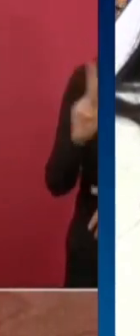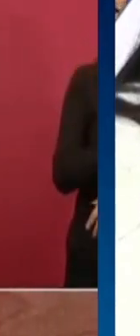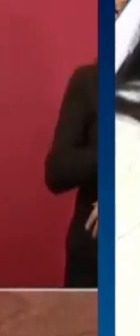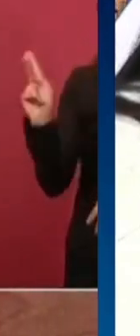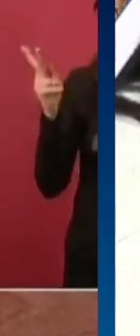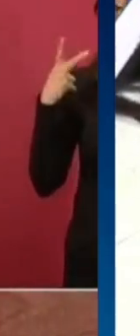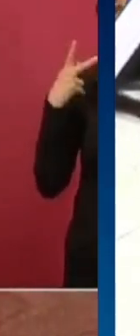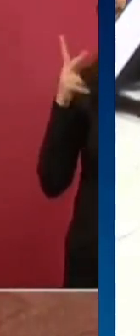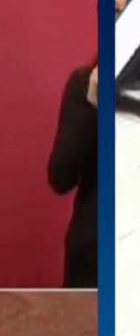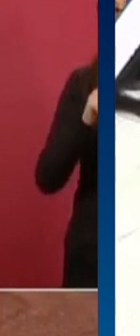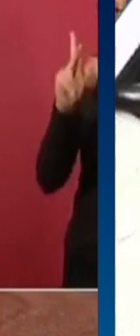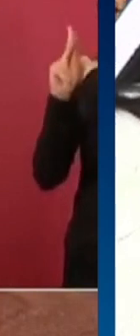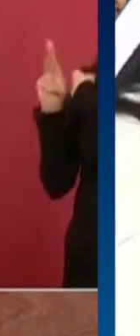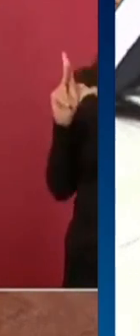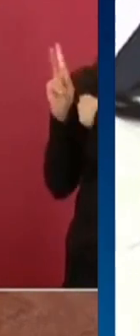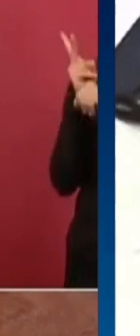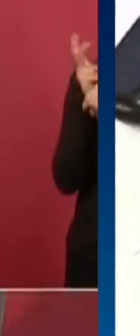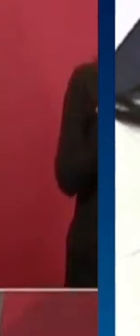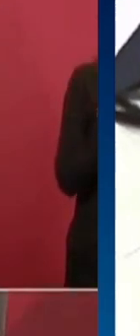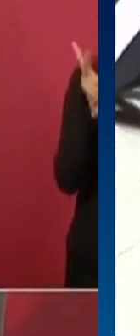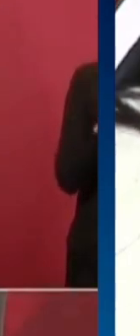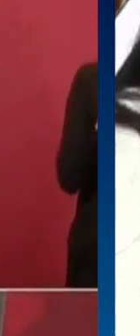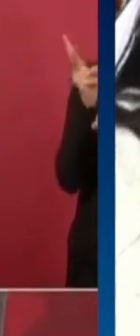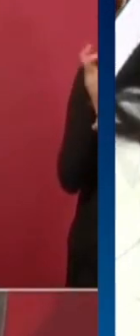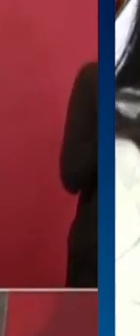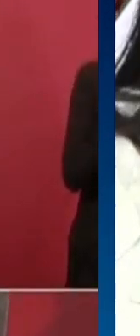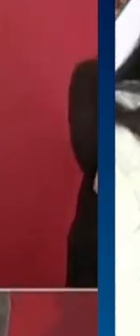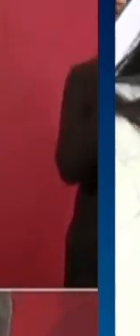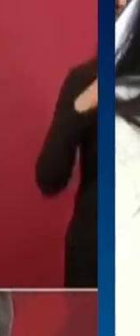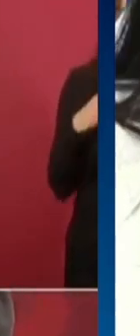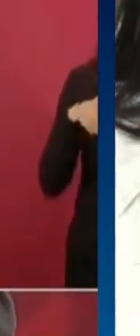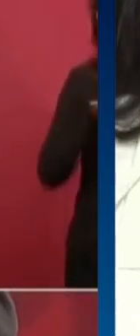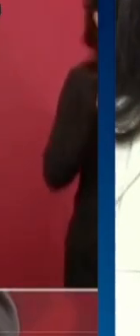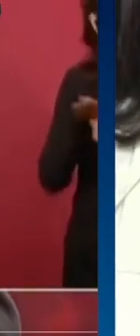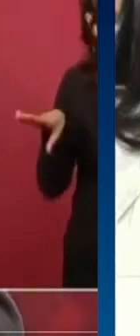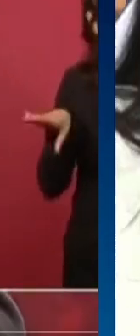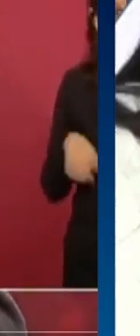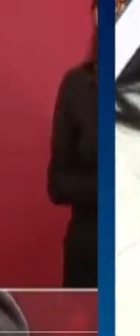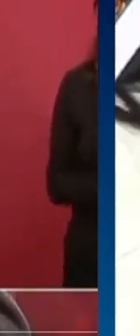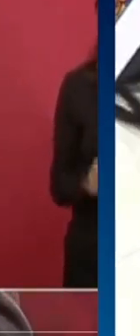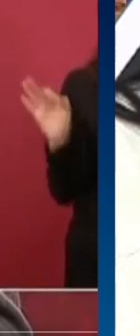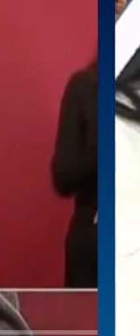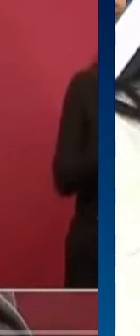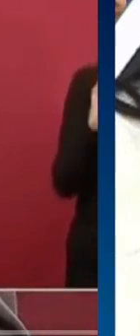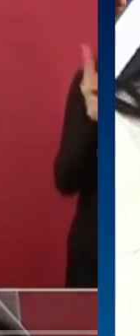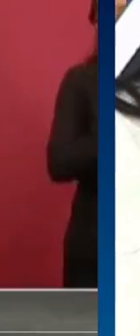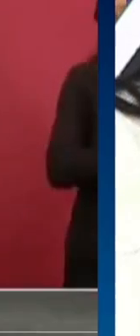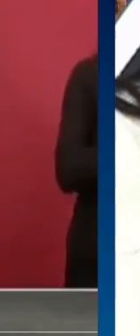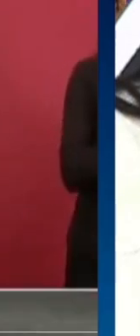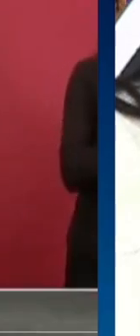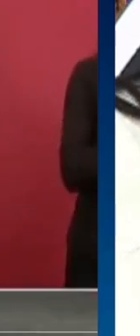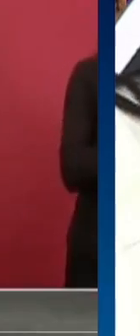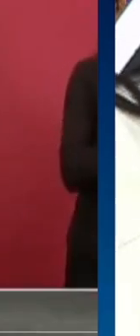video bastante poderoso donde le dicen que no, que su patrón es el arrebatavidas. Vamos desglosando y todo arrancó así